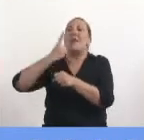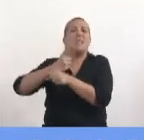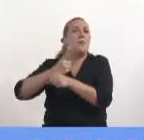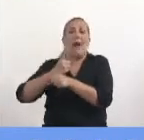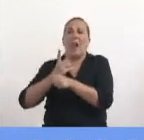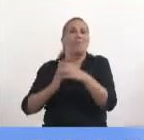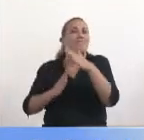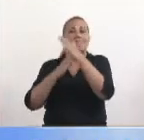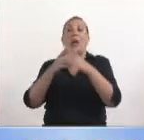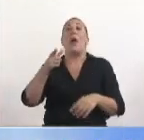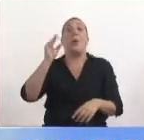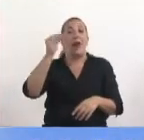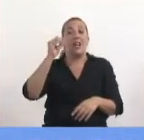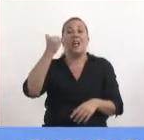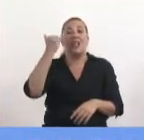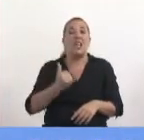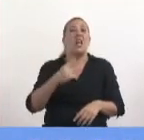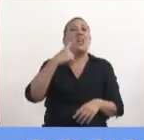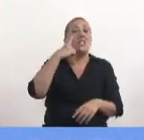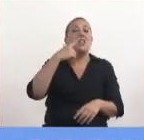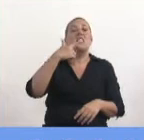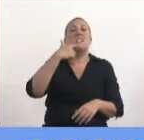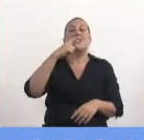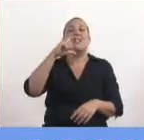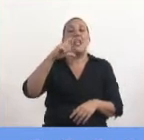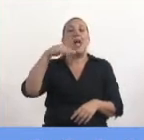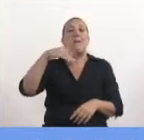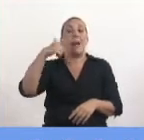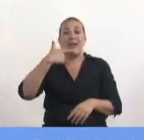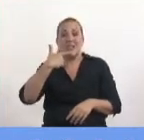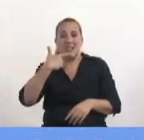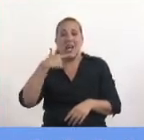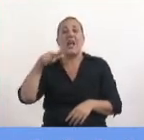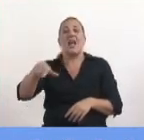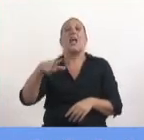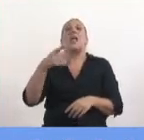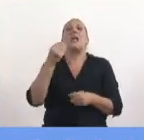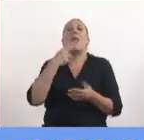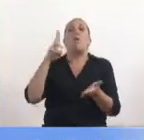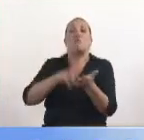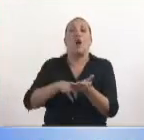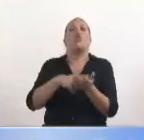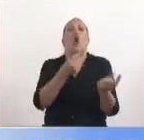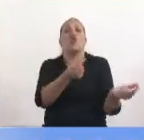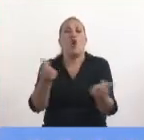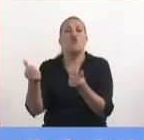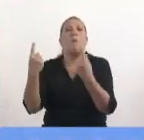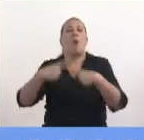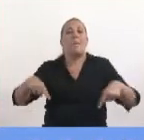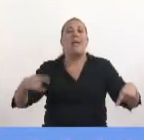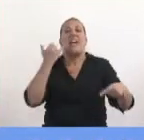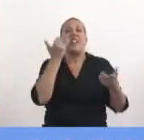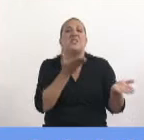mira, Brasil tiene el ICMS, que es un impuesto al consumo de los bienes materiales y servicios, que es un